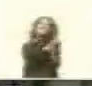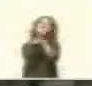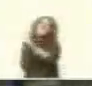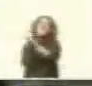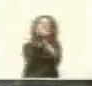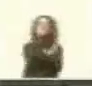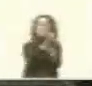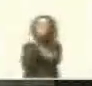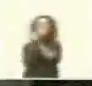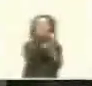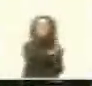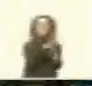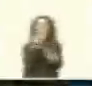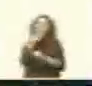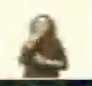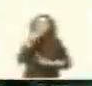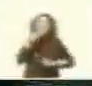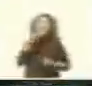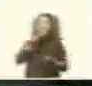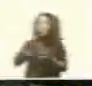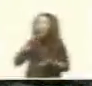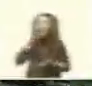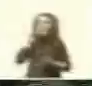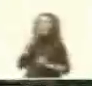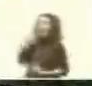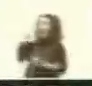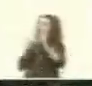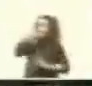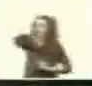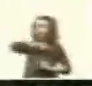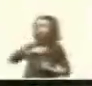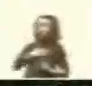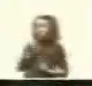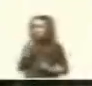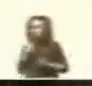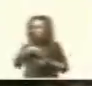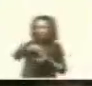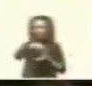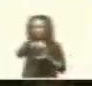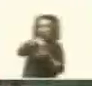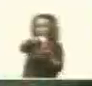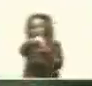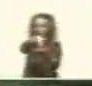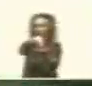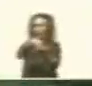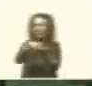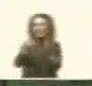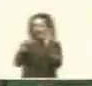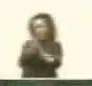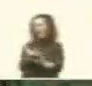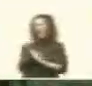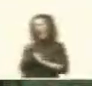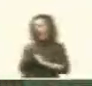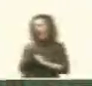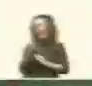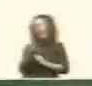Si ve que alguno de nosotros va medio campado, seguro que